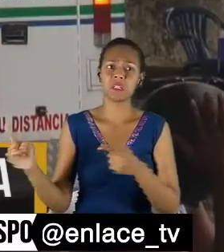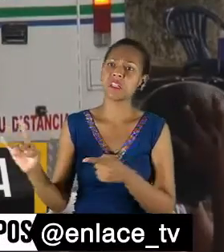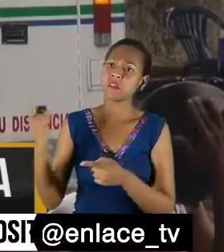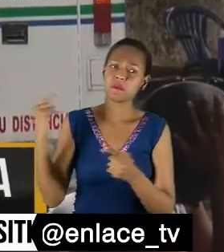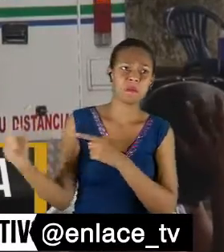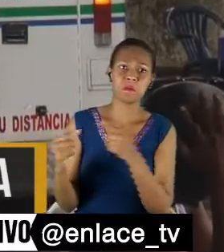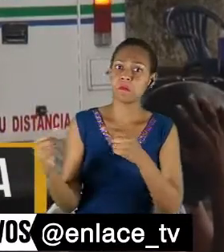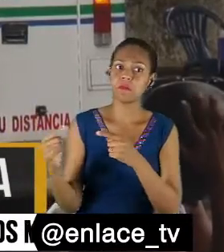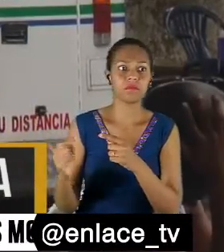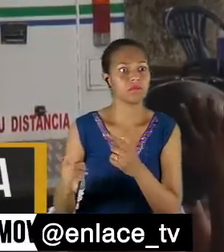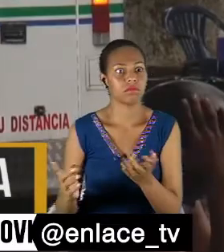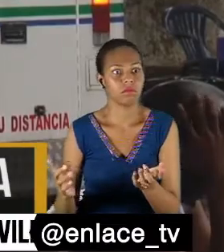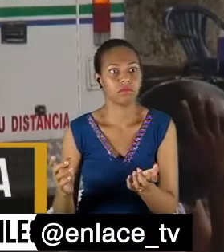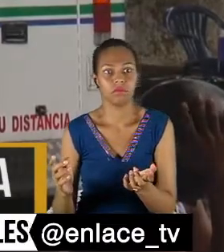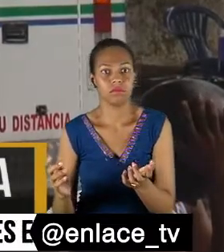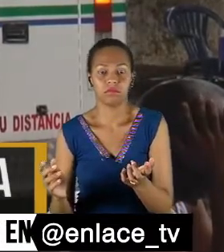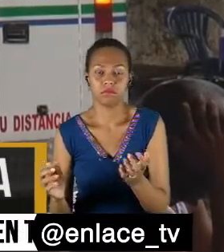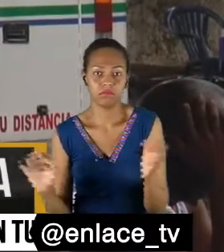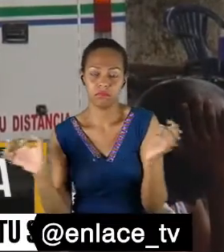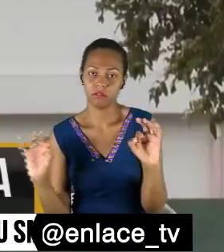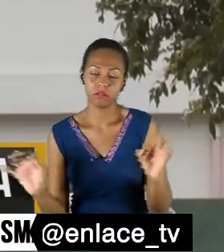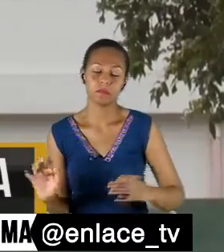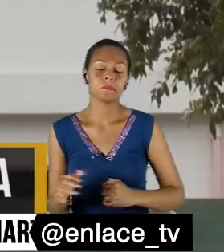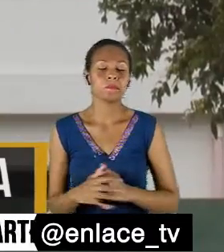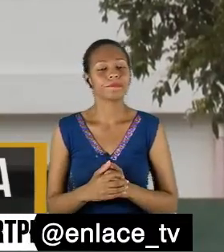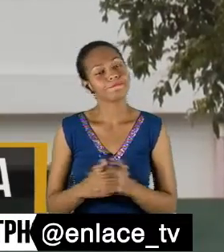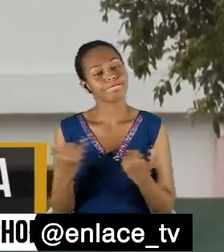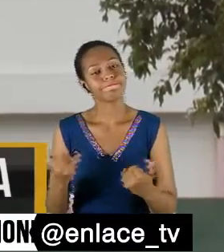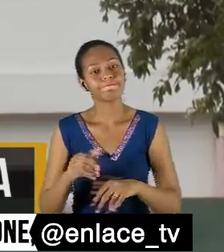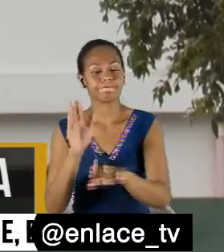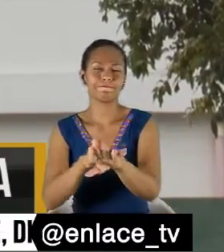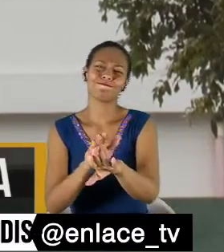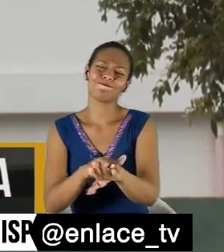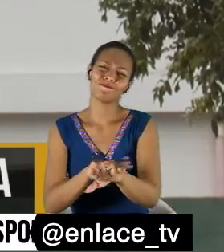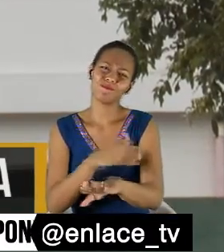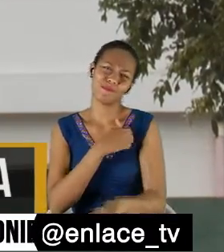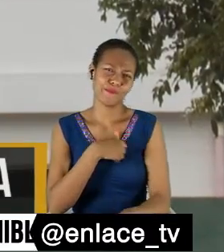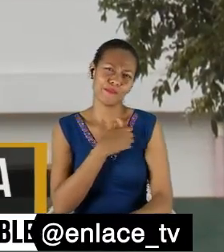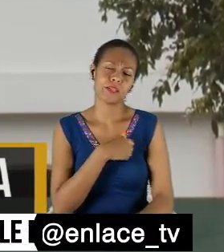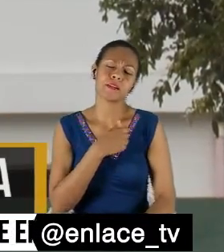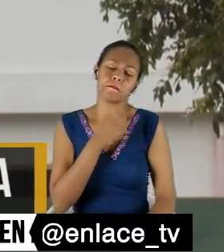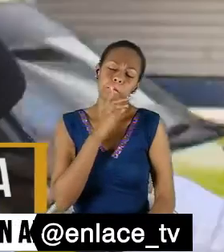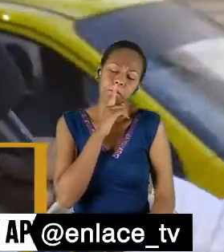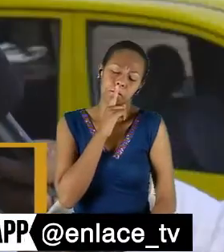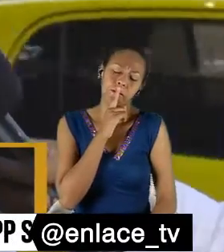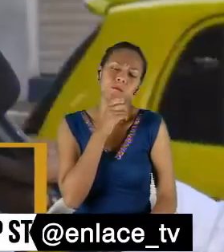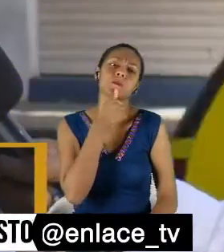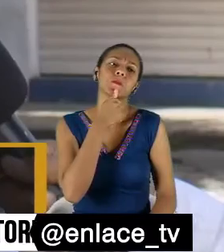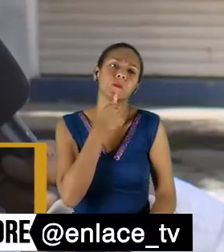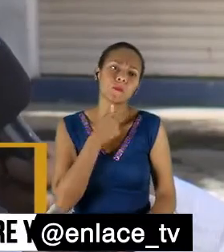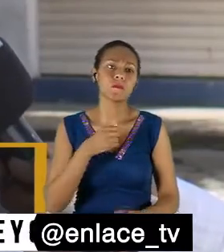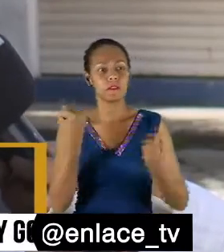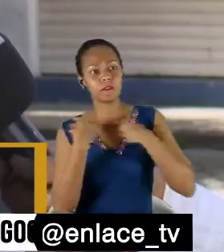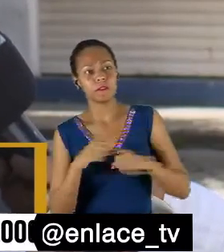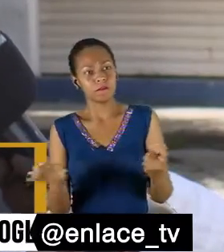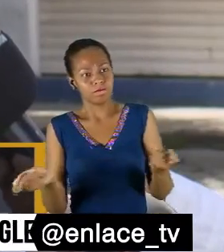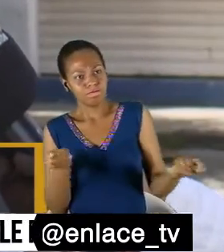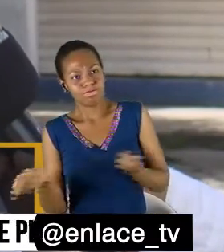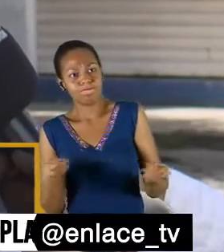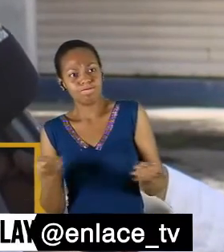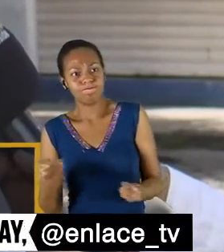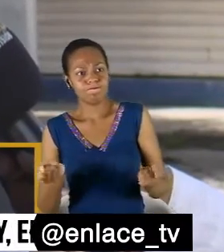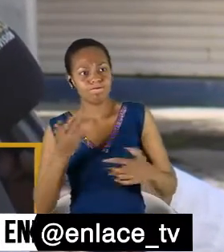patología. El llamado que se hace desde el Hospital Regional del Magdalena Medio es a la tolerancia por parte de la comunidad. Y claro que sí, en caso pues que ya haya afectación como en caso